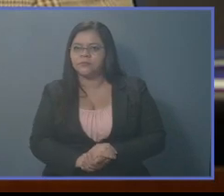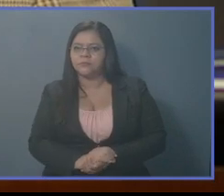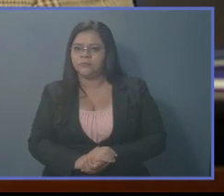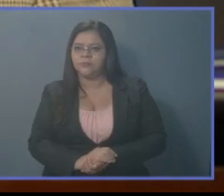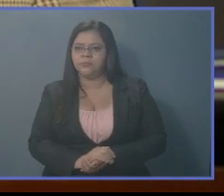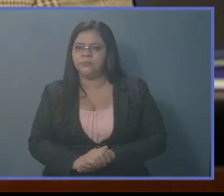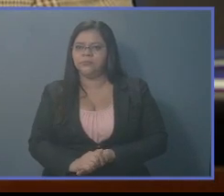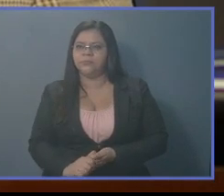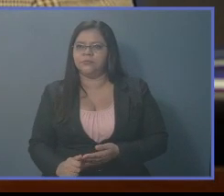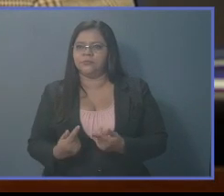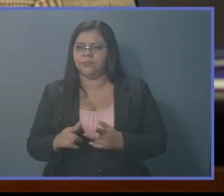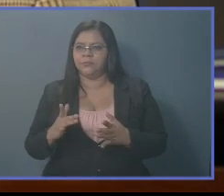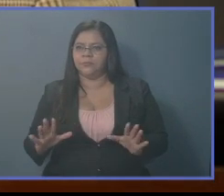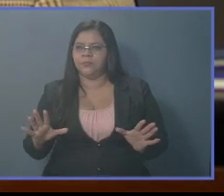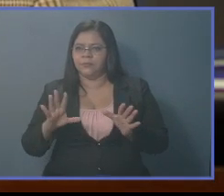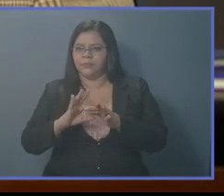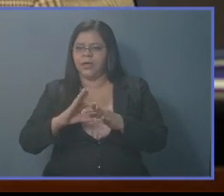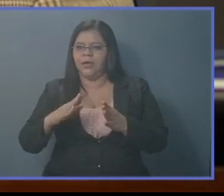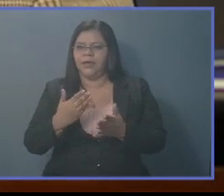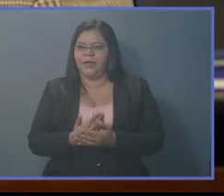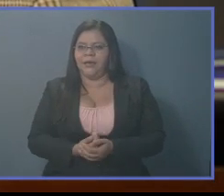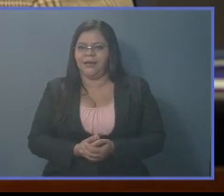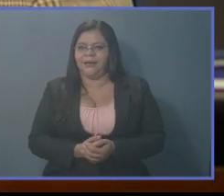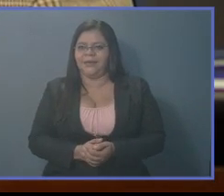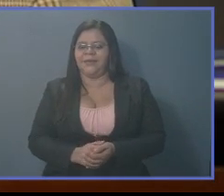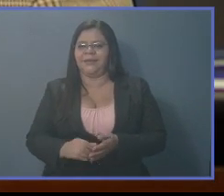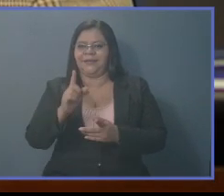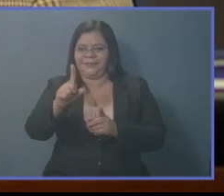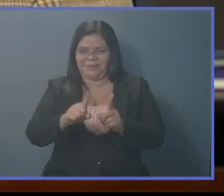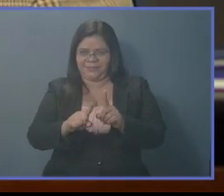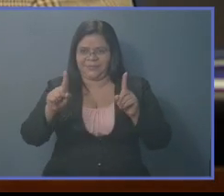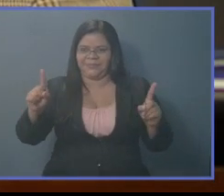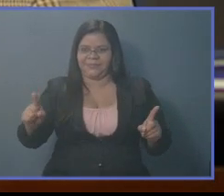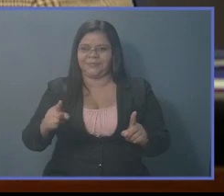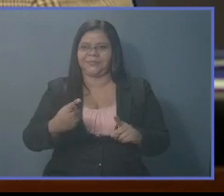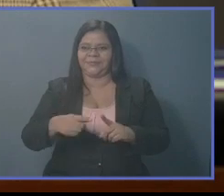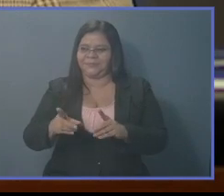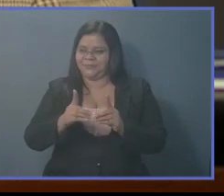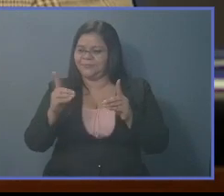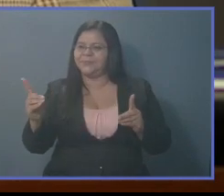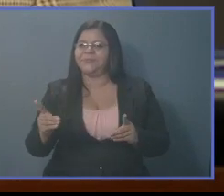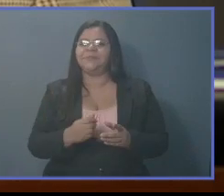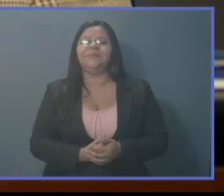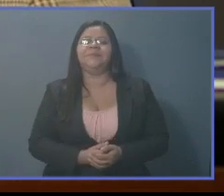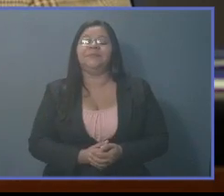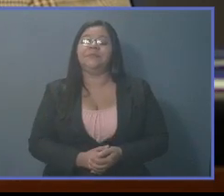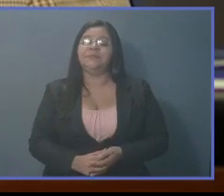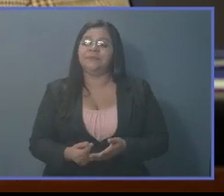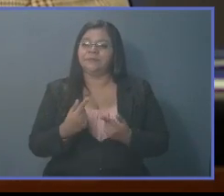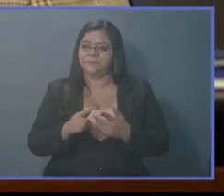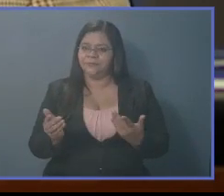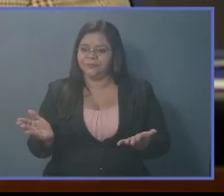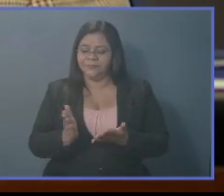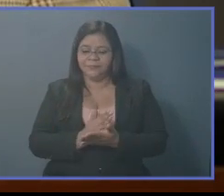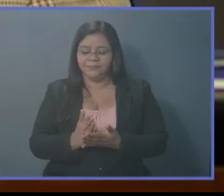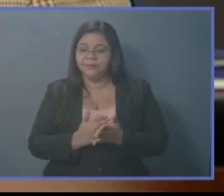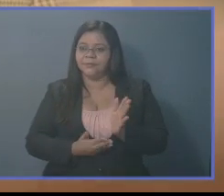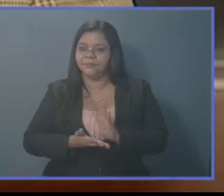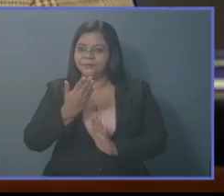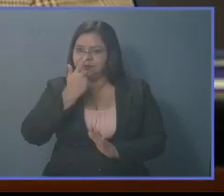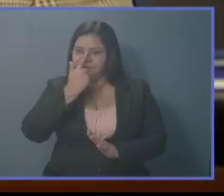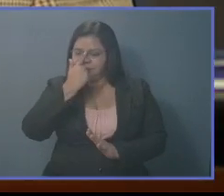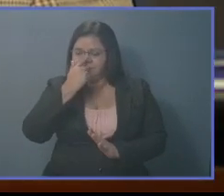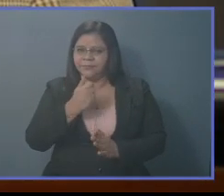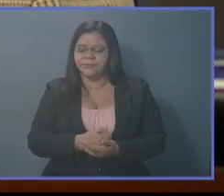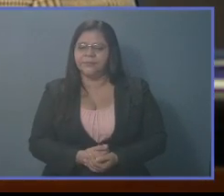contacto físico o haber estado a menos de 1 metro de distancia de un caso positivo por COVID-19, sin haber tomado las medidas sanitarias de